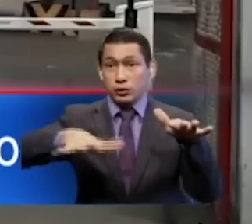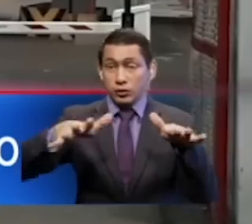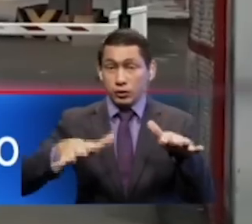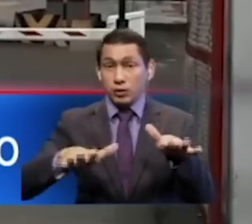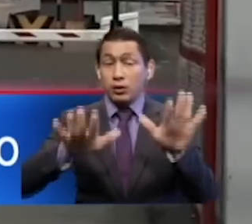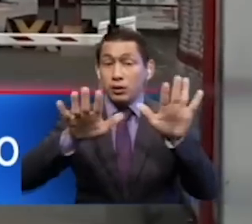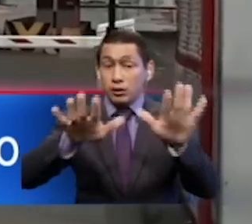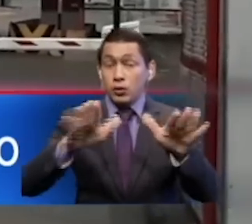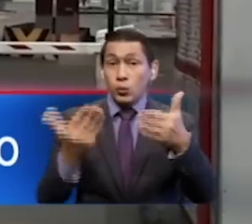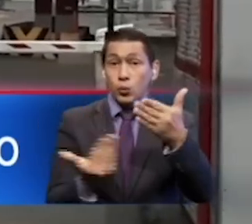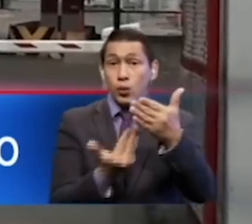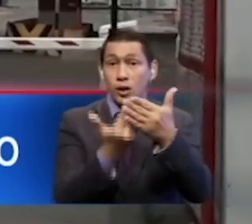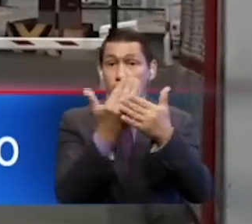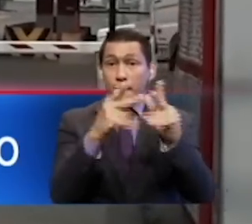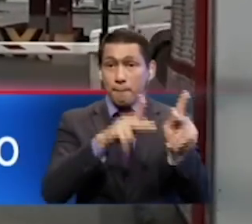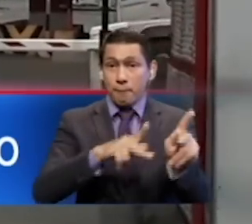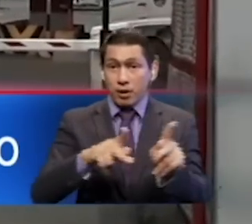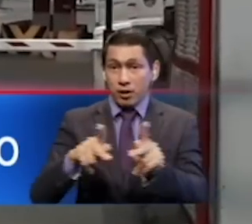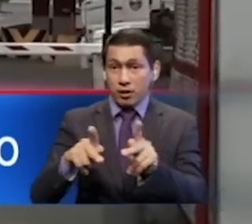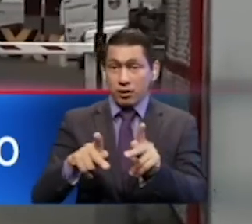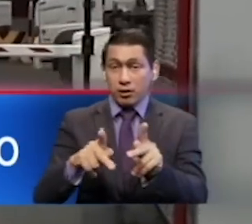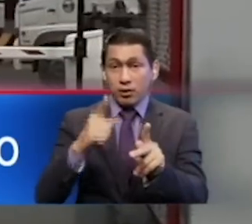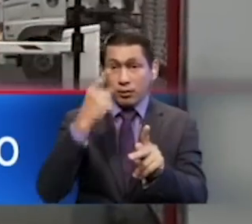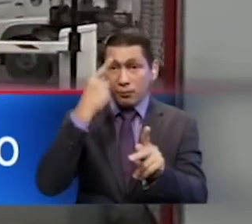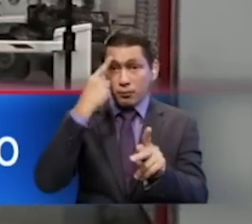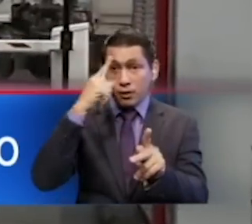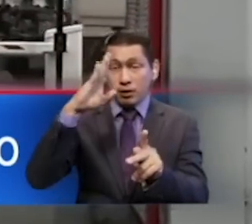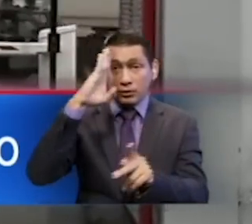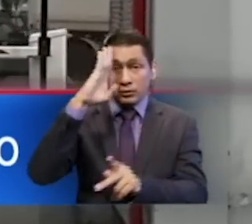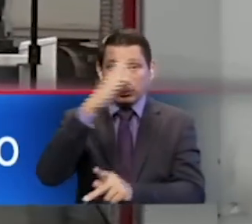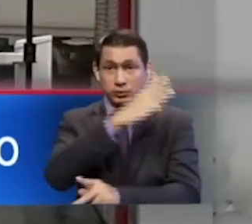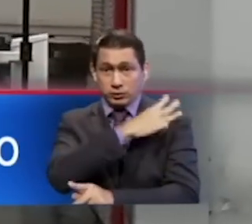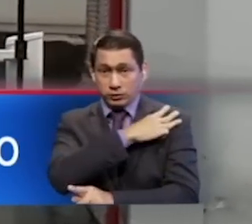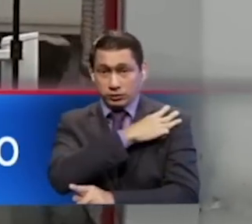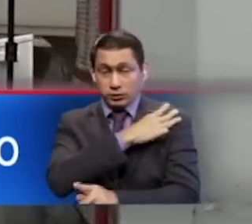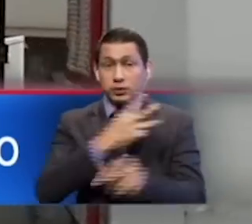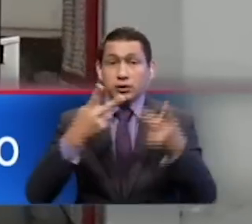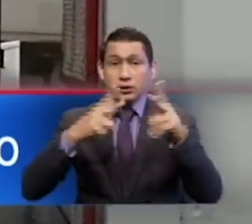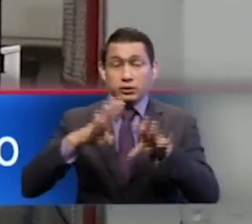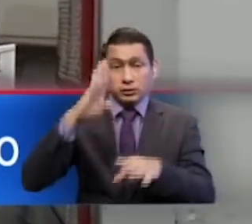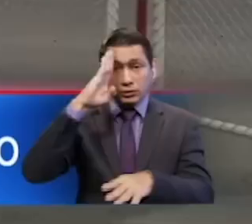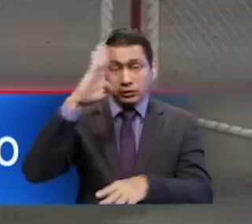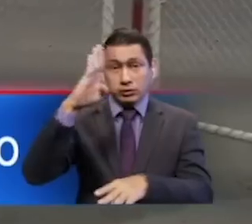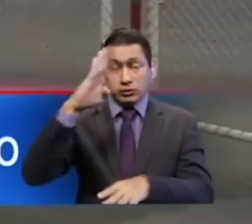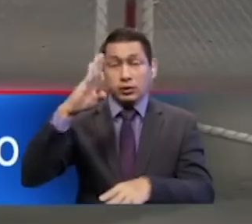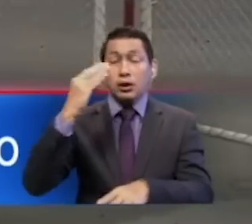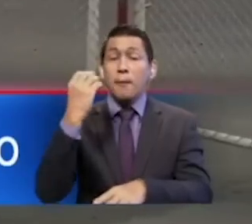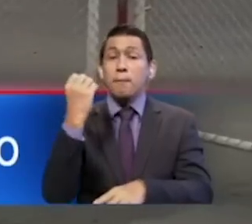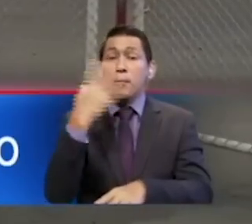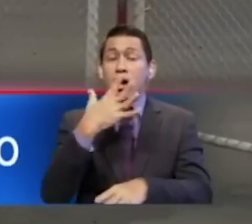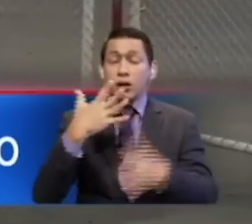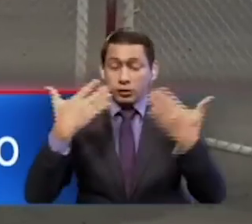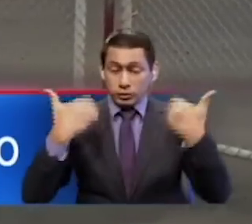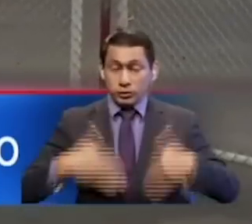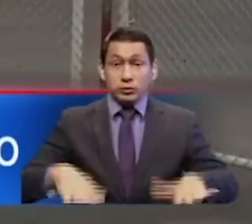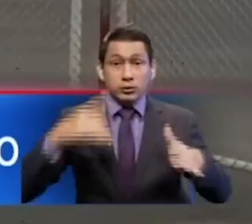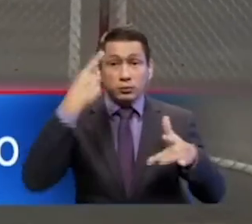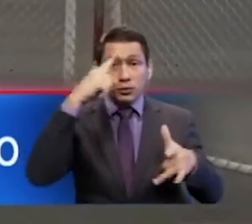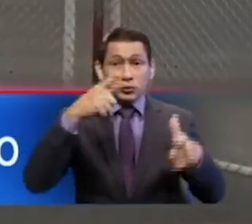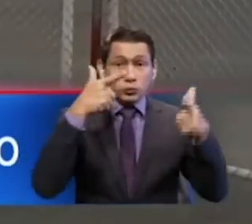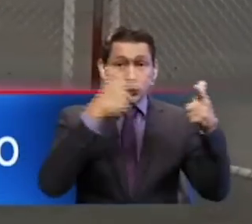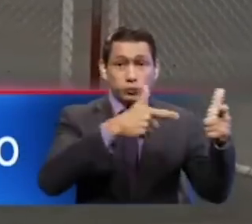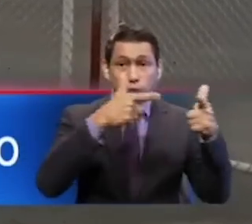plan integral que permitirá a la Armada y a las empresas marítimas privadas trabajar en conjunto para garantizar la